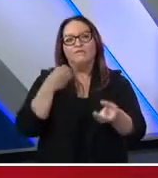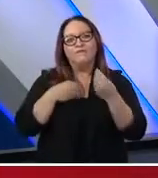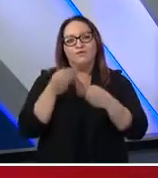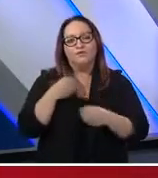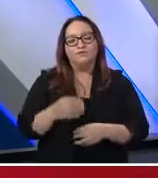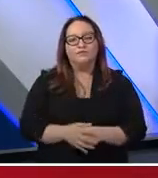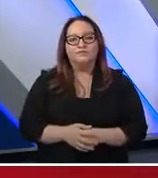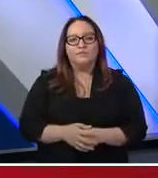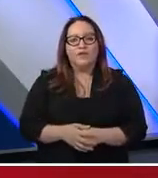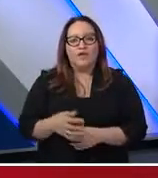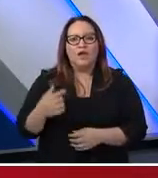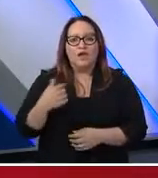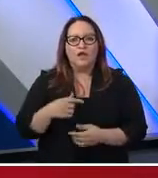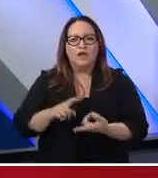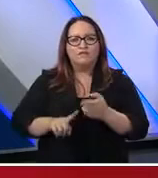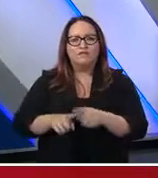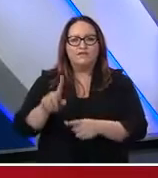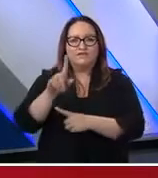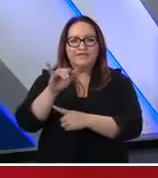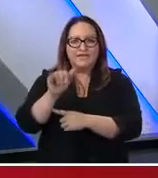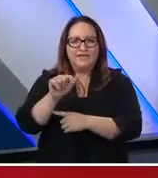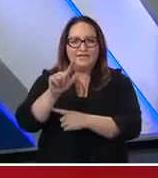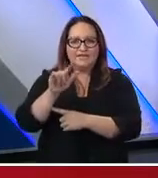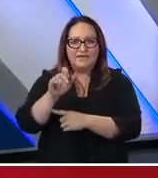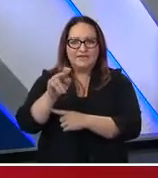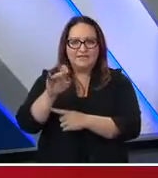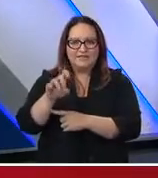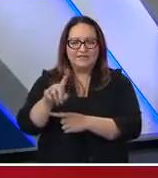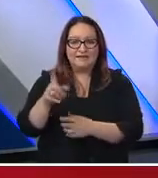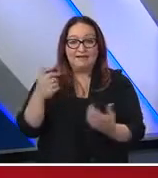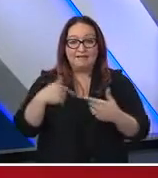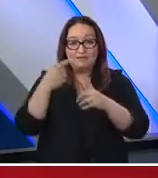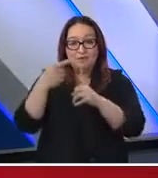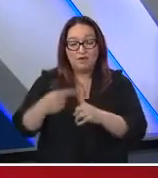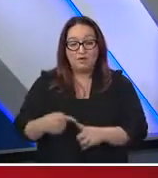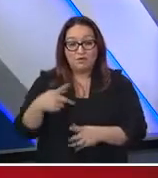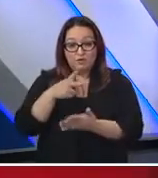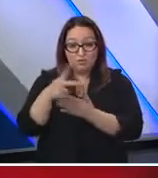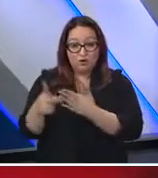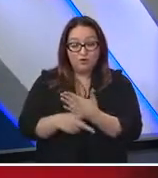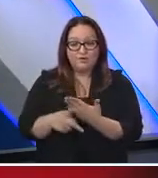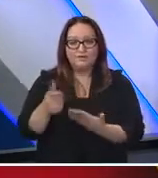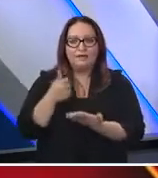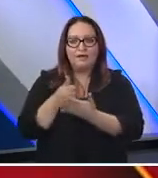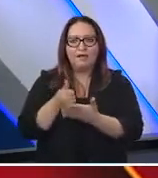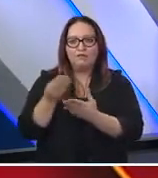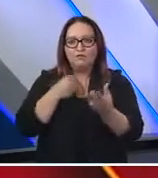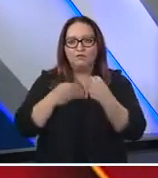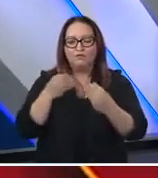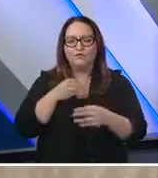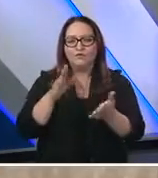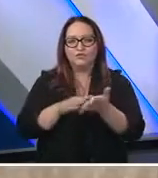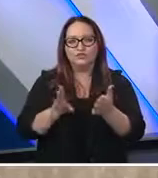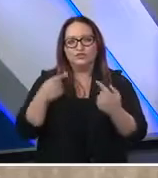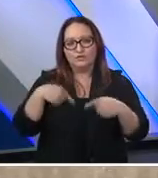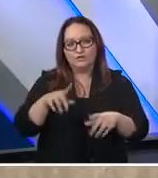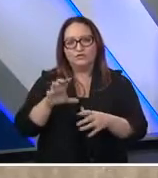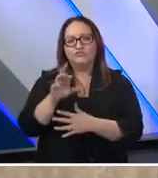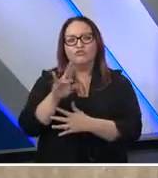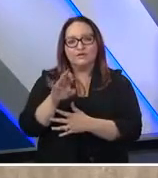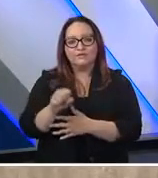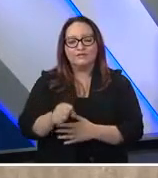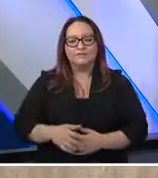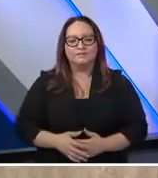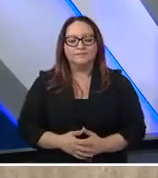nos acompañará el y deidades nos tienen los detalles de este programa para alimentar a los estudiantes durante esta crisis es una